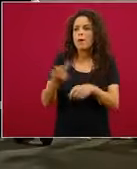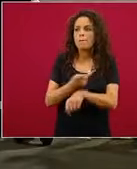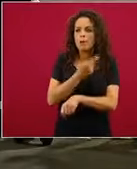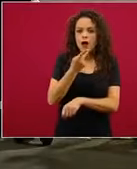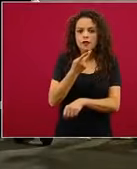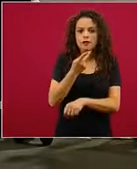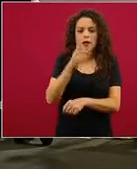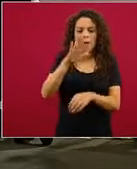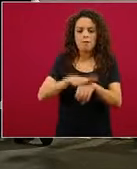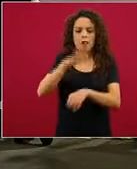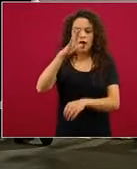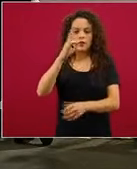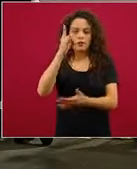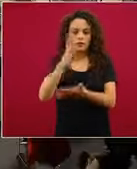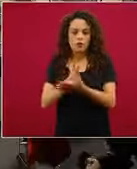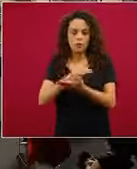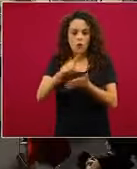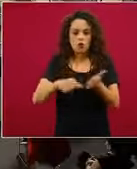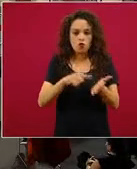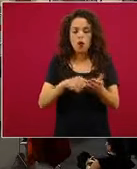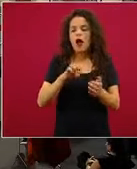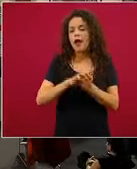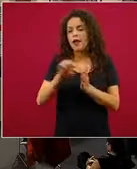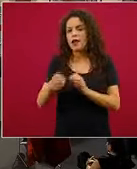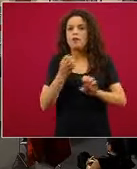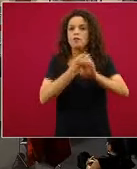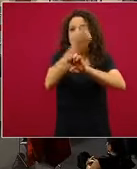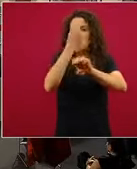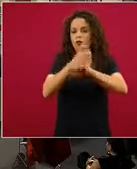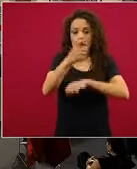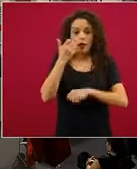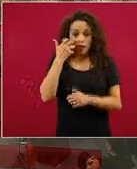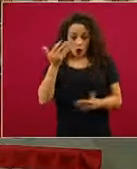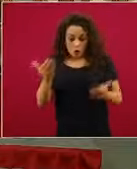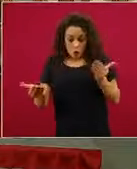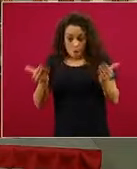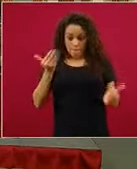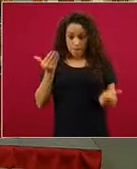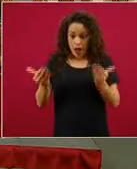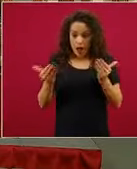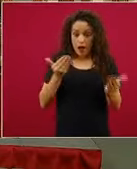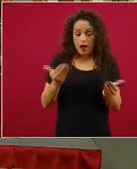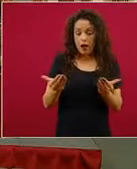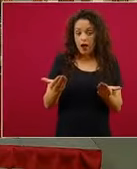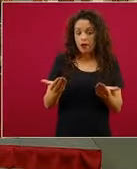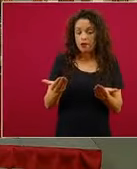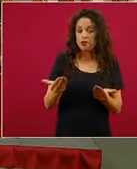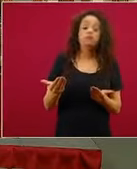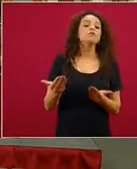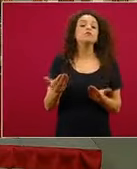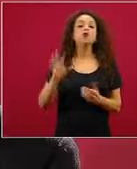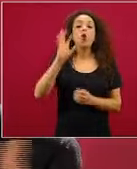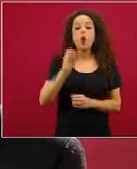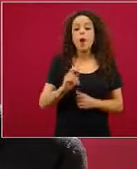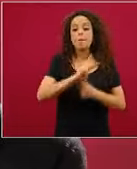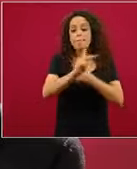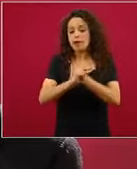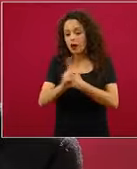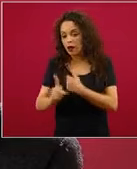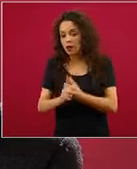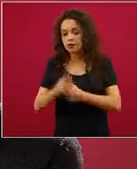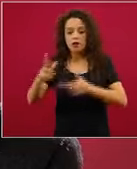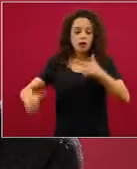territorio en particular, por ejemplo, entre entidades federativas, cuando uno quiere comparar la intensidad epidémica o el riesgo, o entre países o